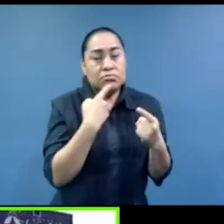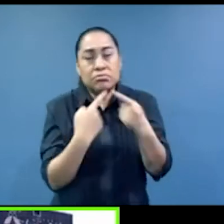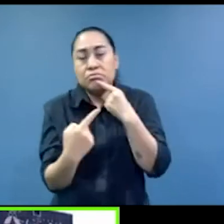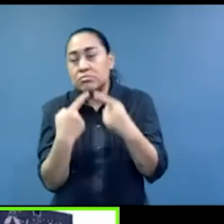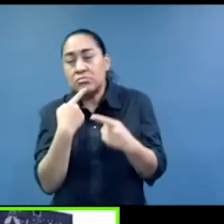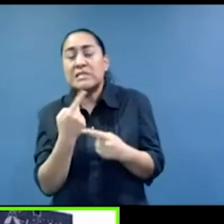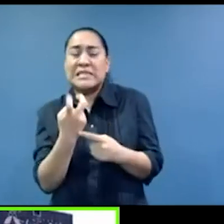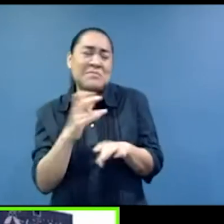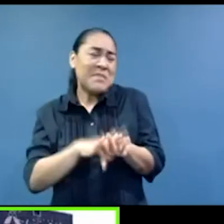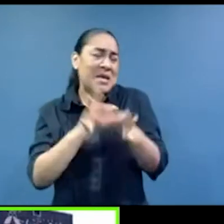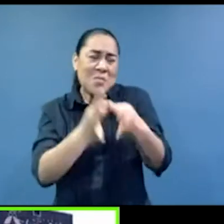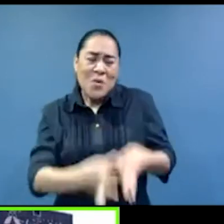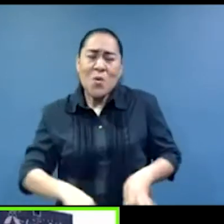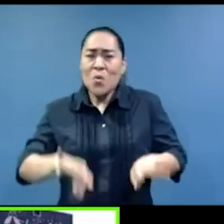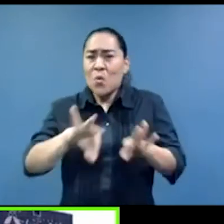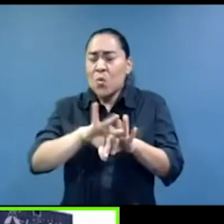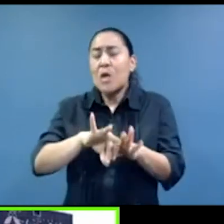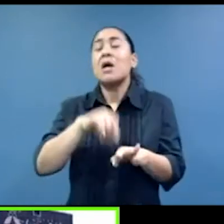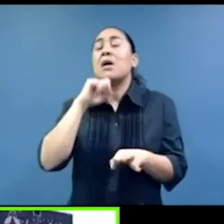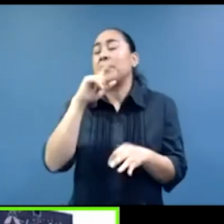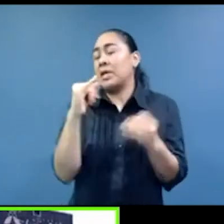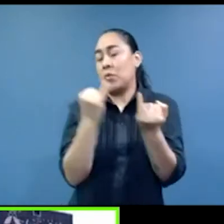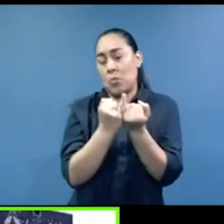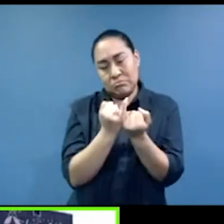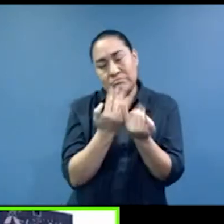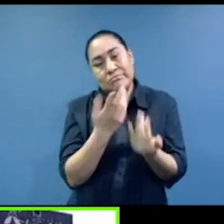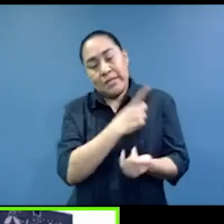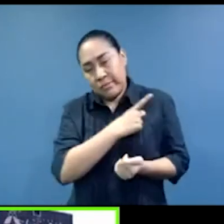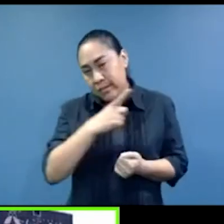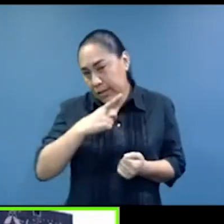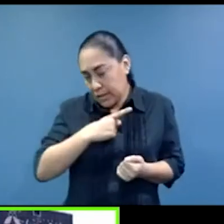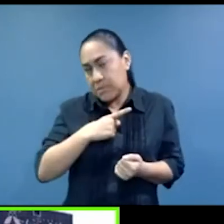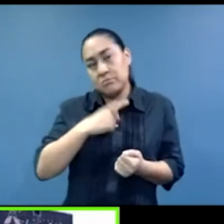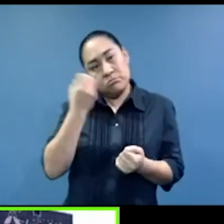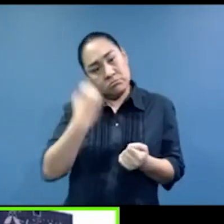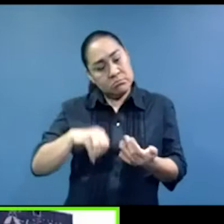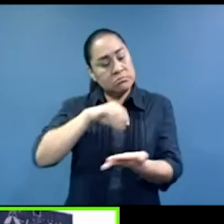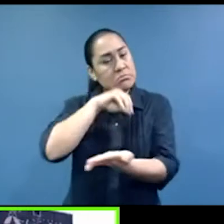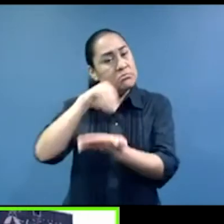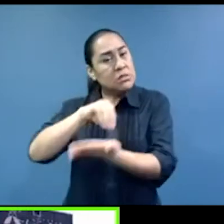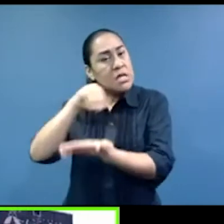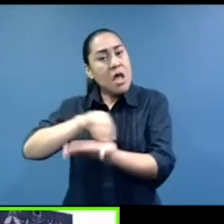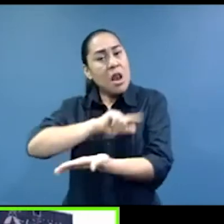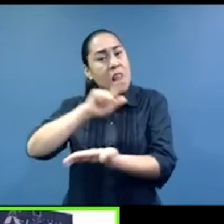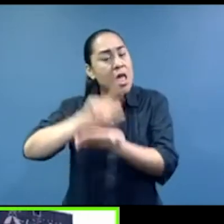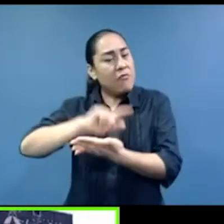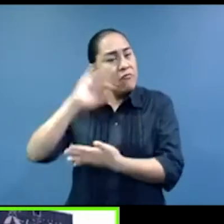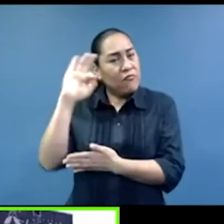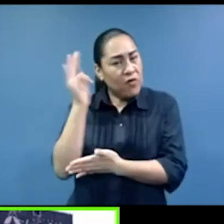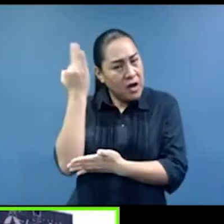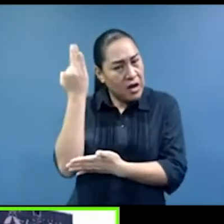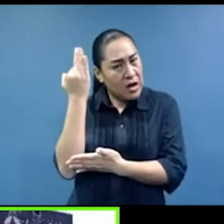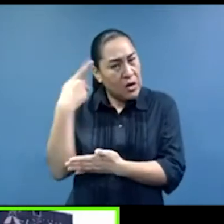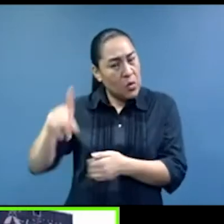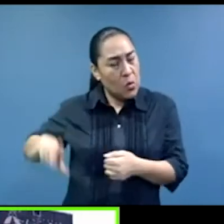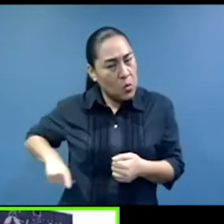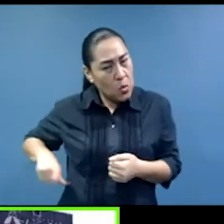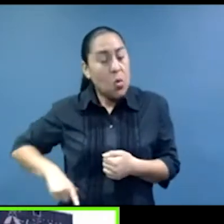súper importantes y deberían también estar en la legislatura federal o en su caso en el